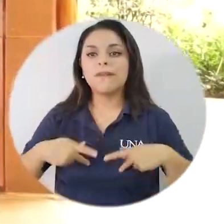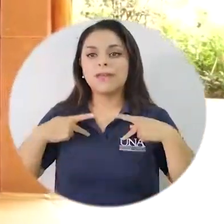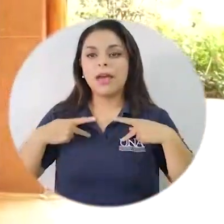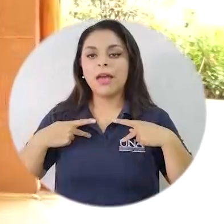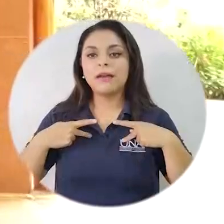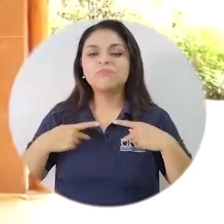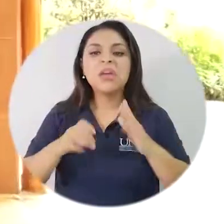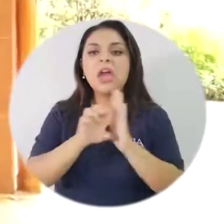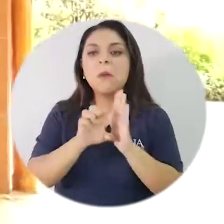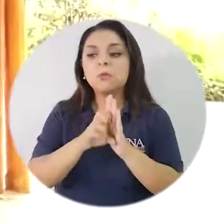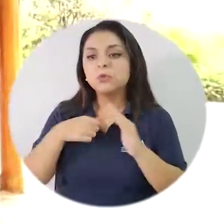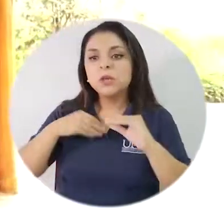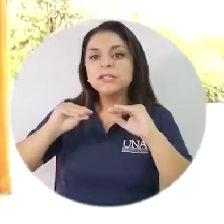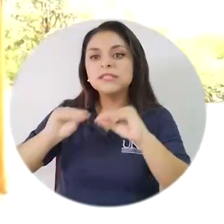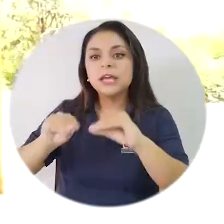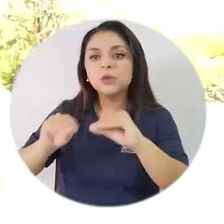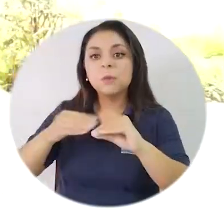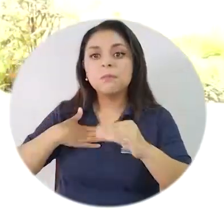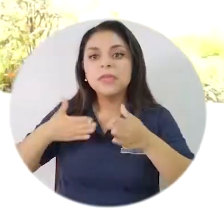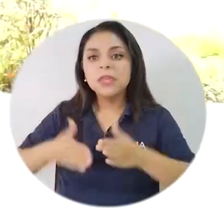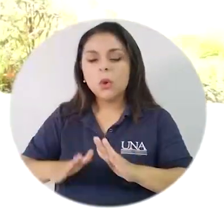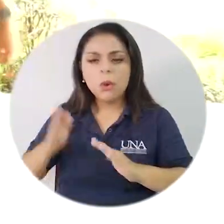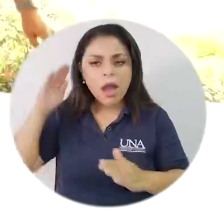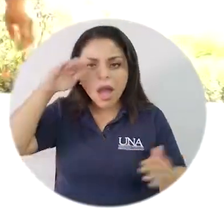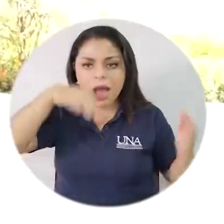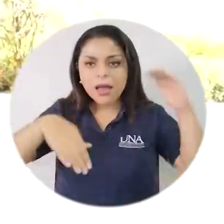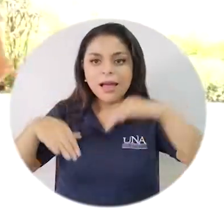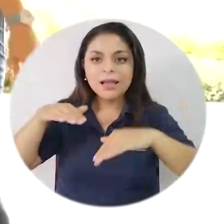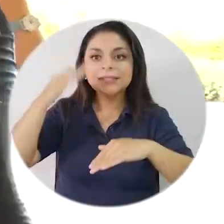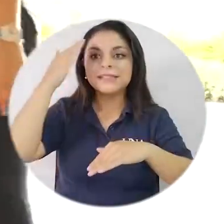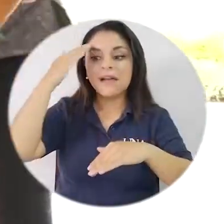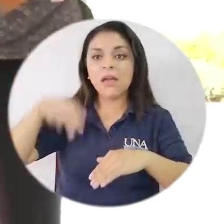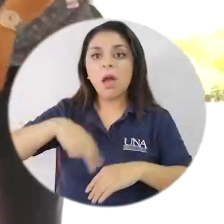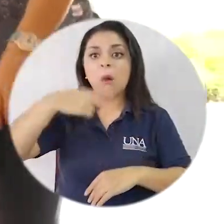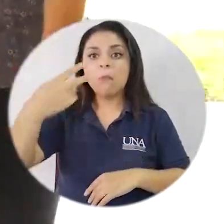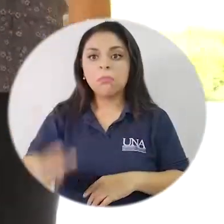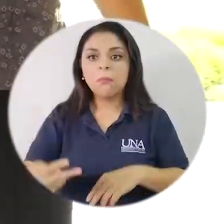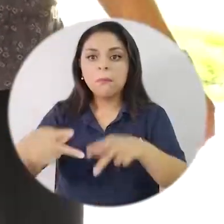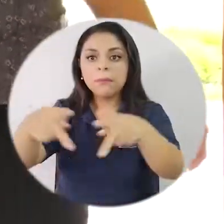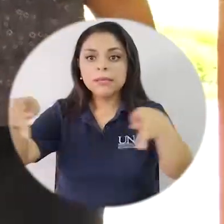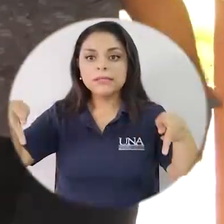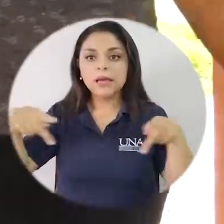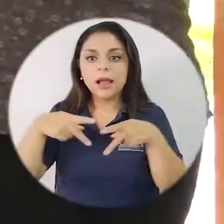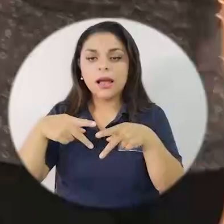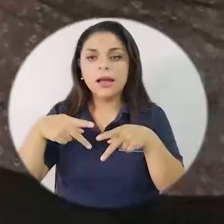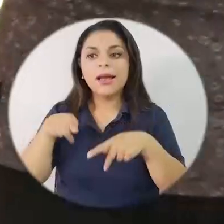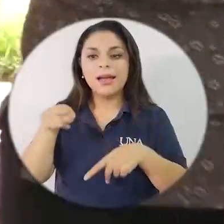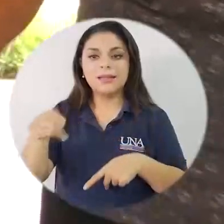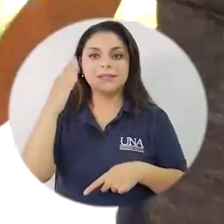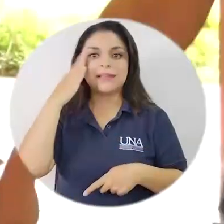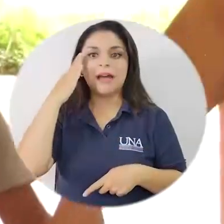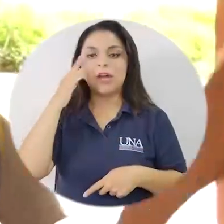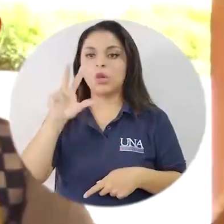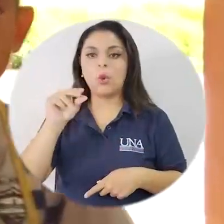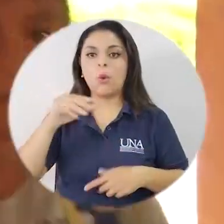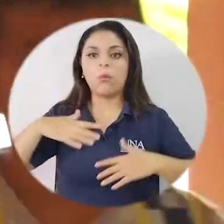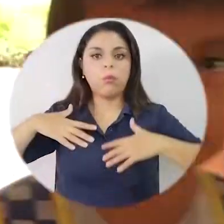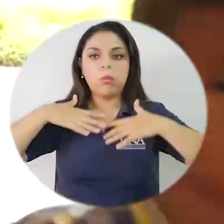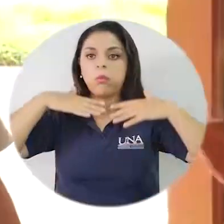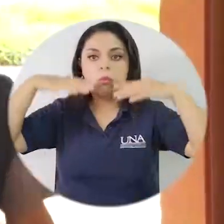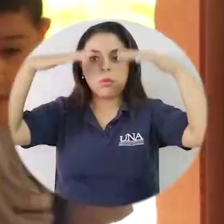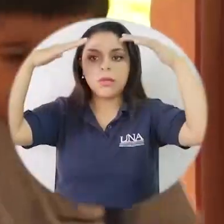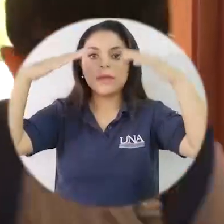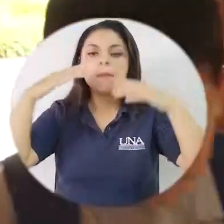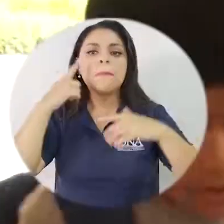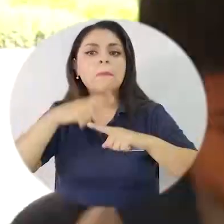nadar a un niño, ¿verdad? Uno sabe que si va a caer a la piscina, va a tener más posibilidades de no ahogarse. Pero